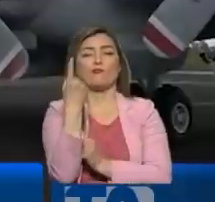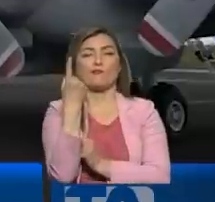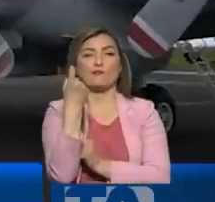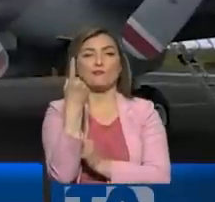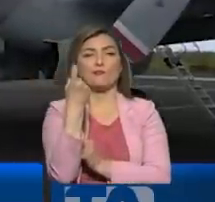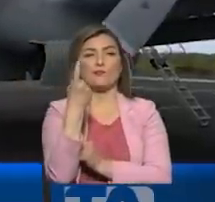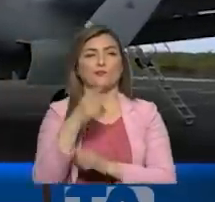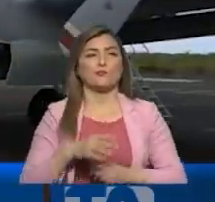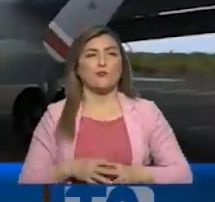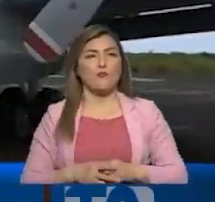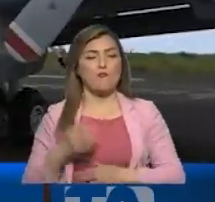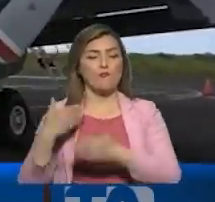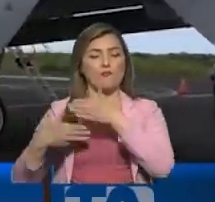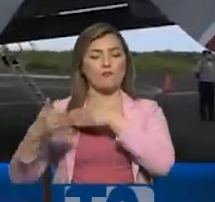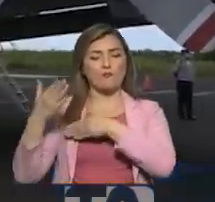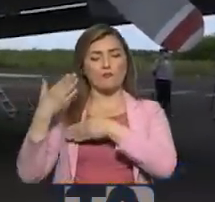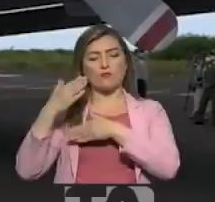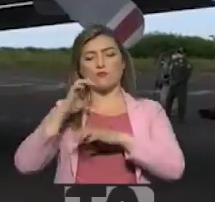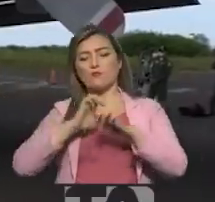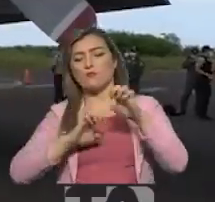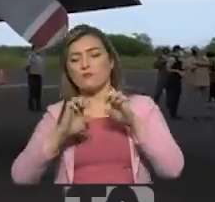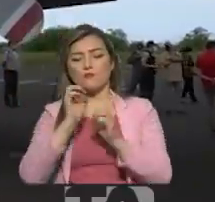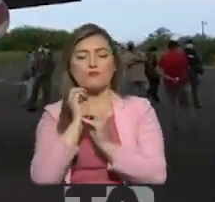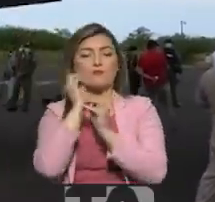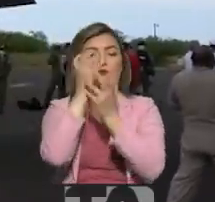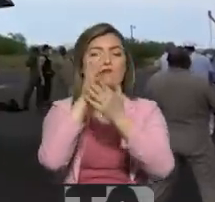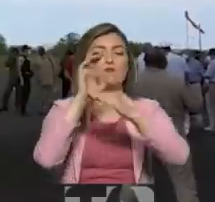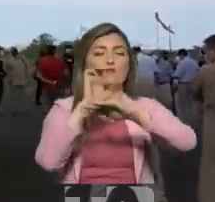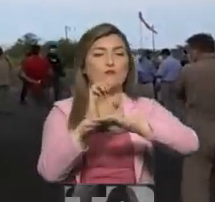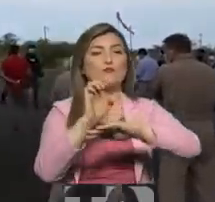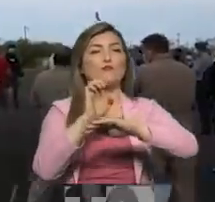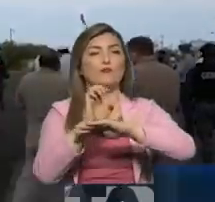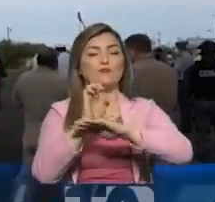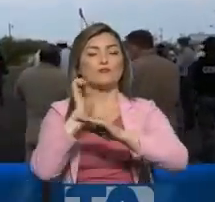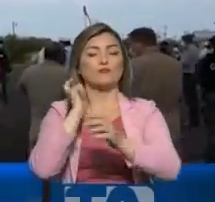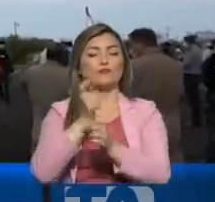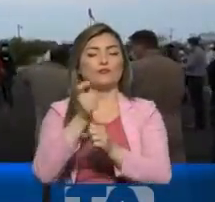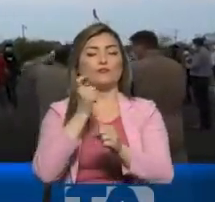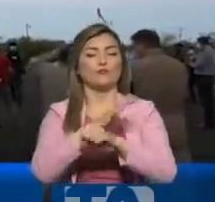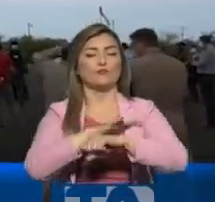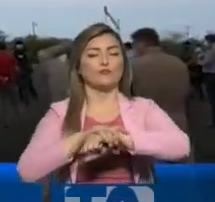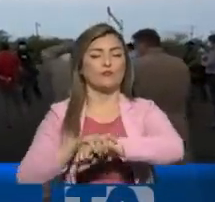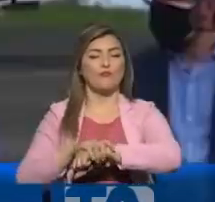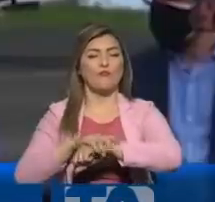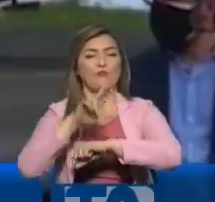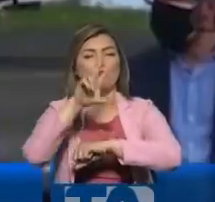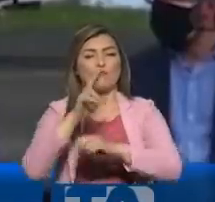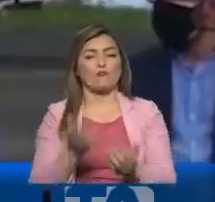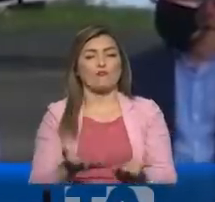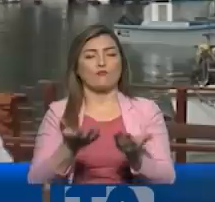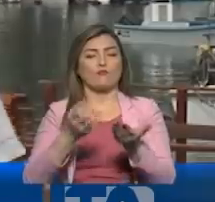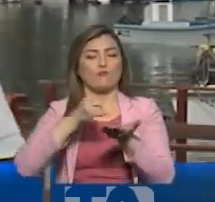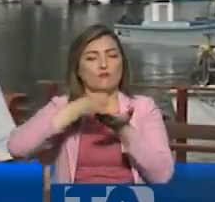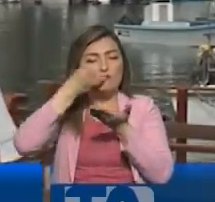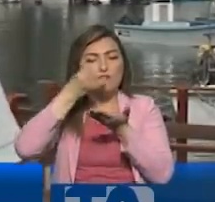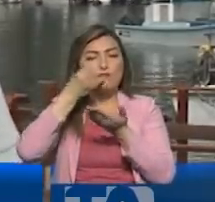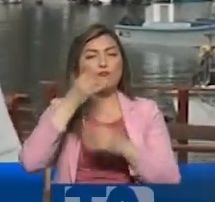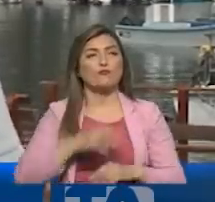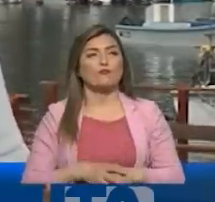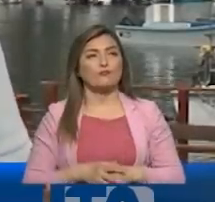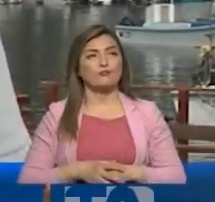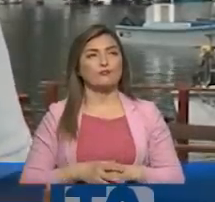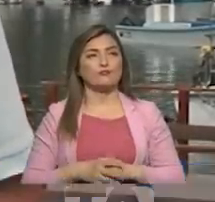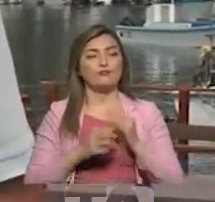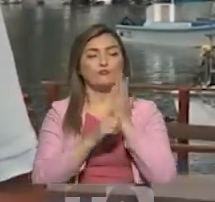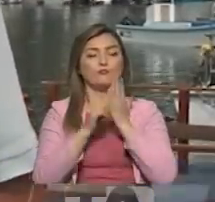personas. Tiempo atrás detectó y dio información al Ecuador para la captura de 3 toneladas de cocaína. Osvaldo